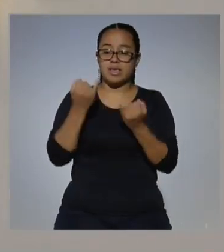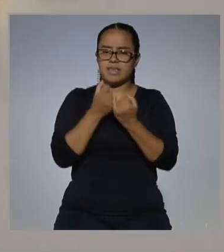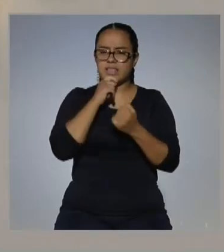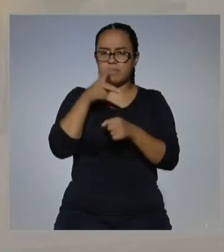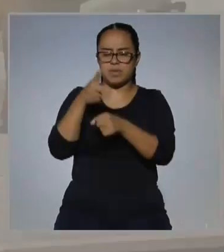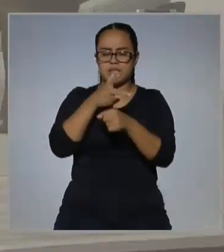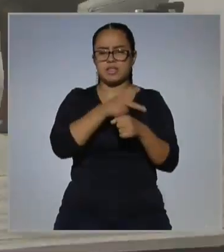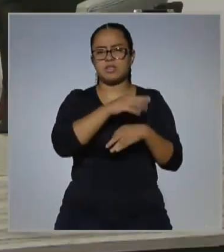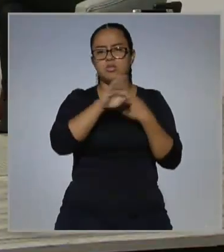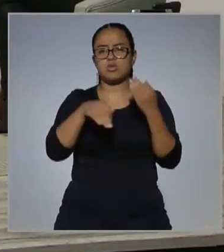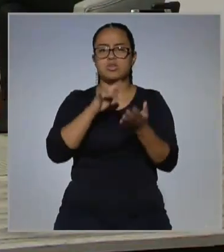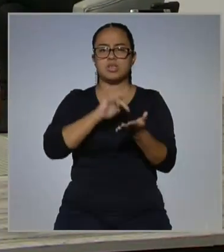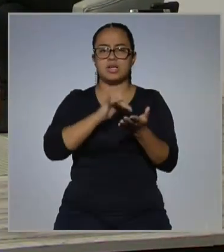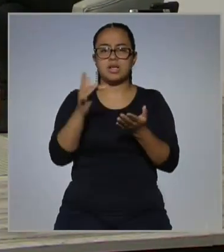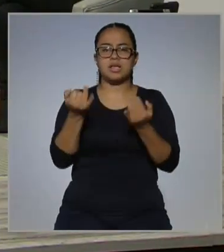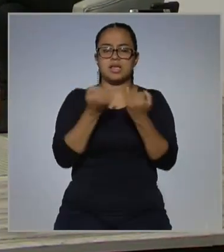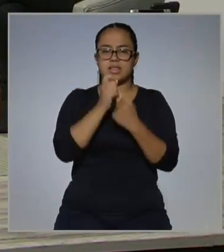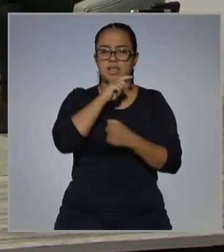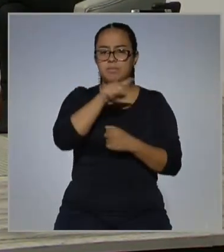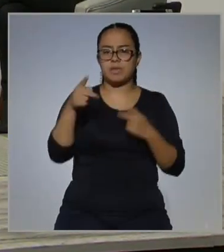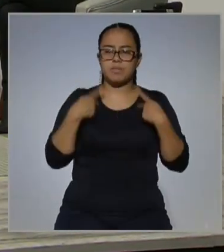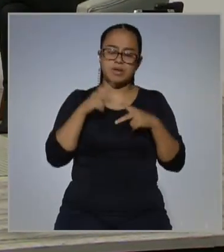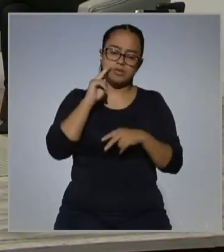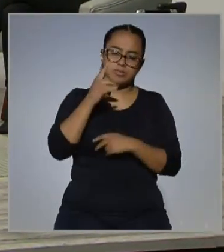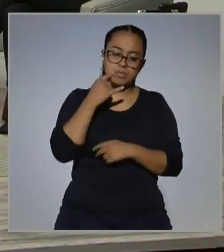sobre todo a ustedes por ser parte de este